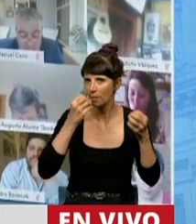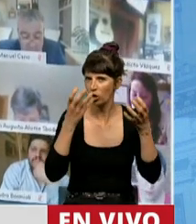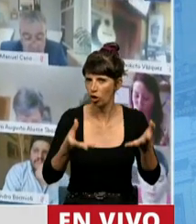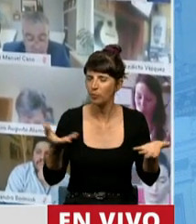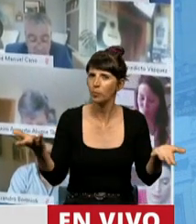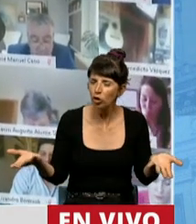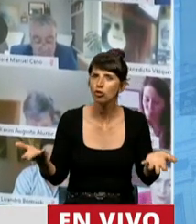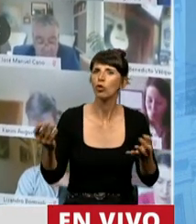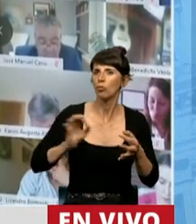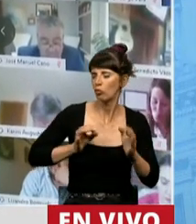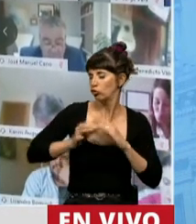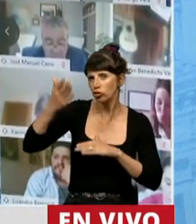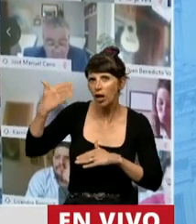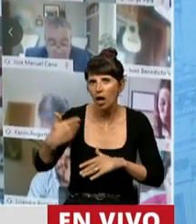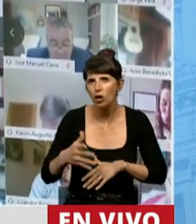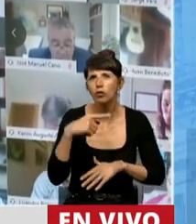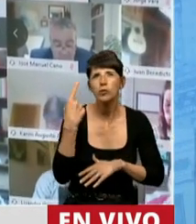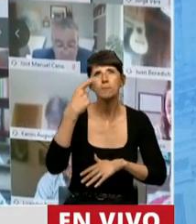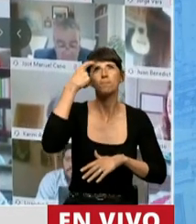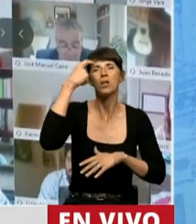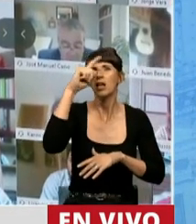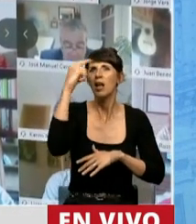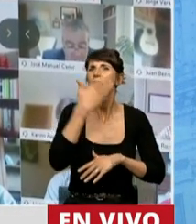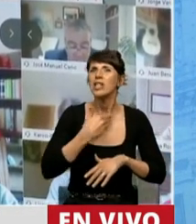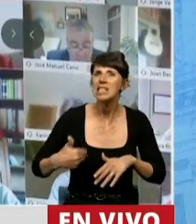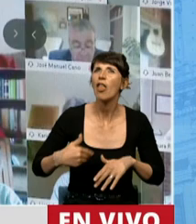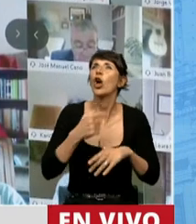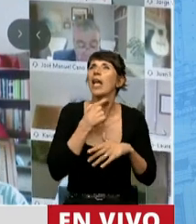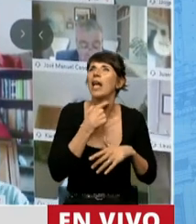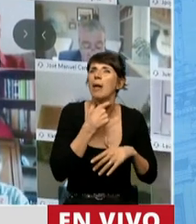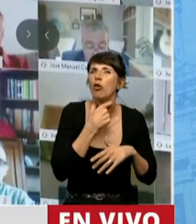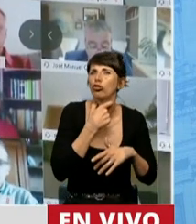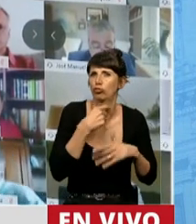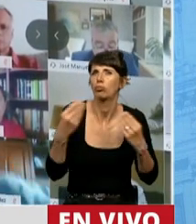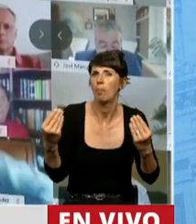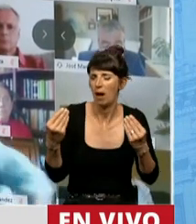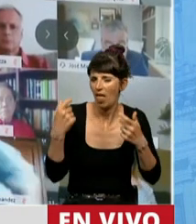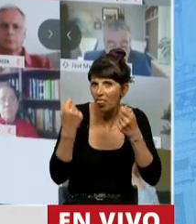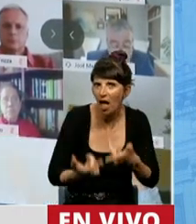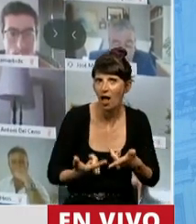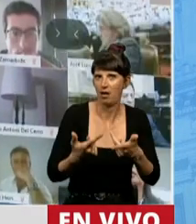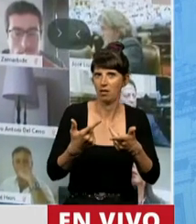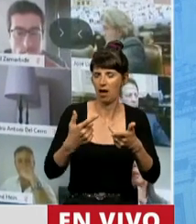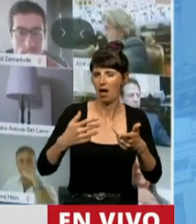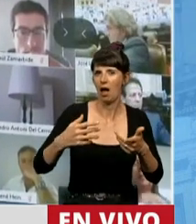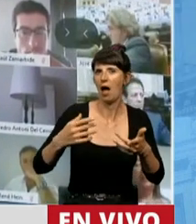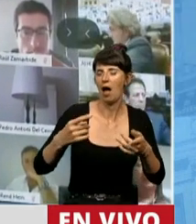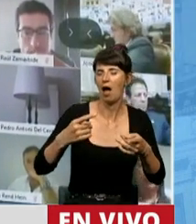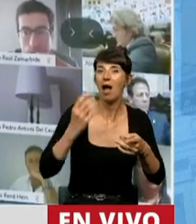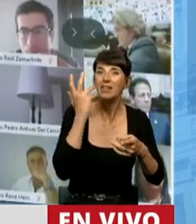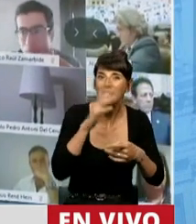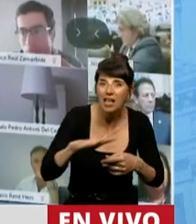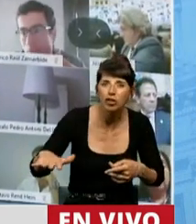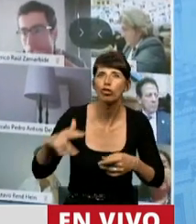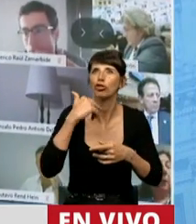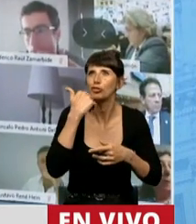sobre qué estado queremos para nosotros para nuestros hijos para nuestros nietos el estado no solo debe estar